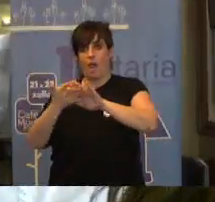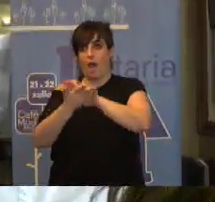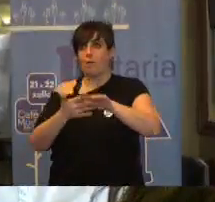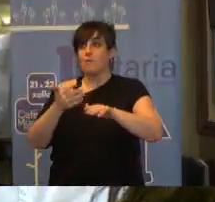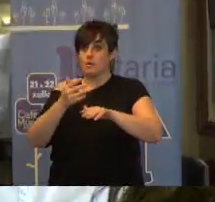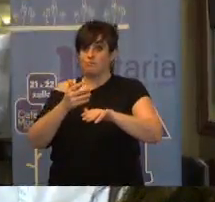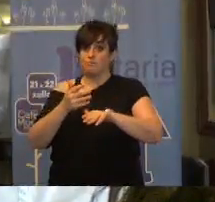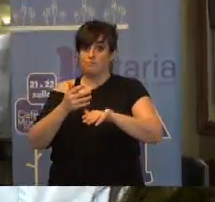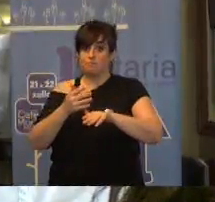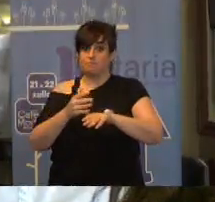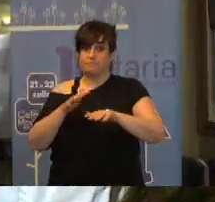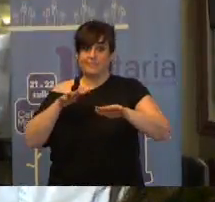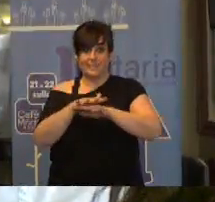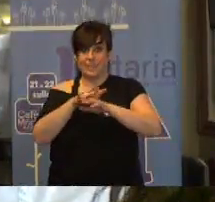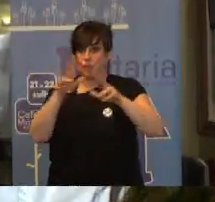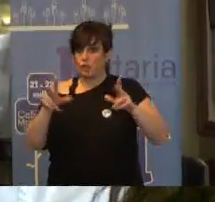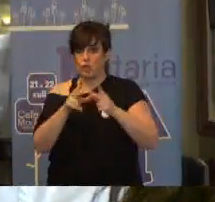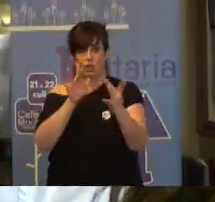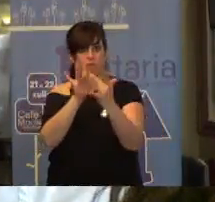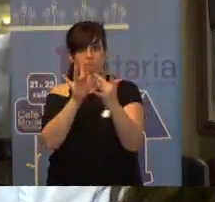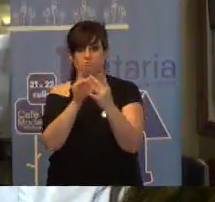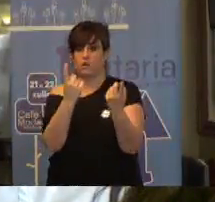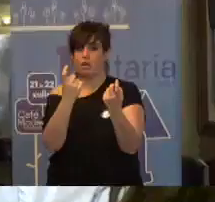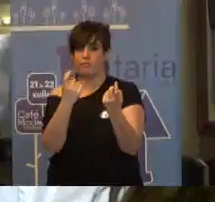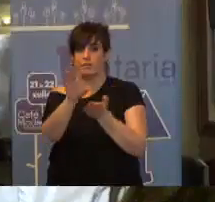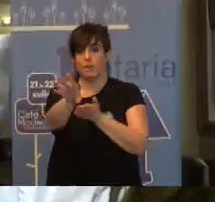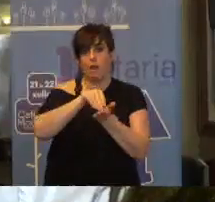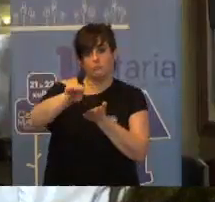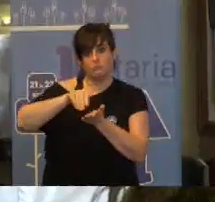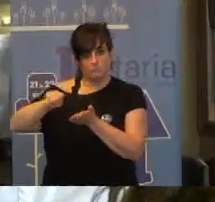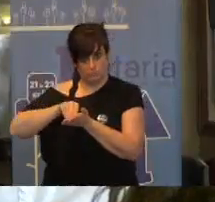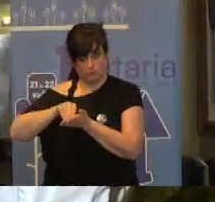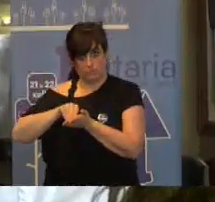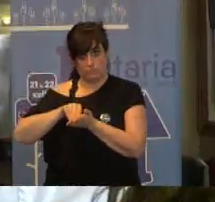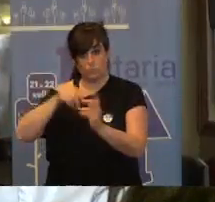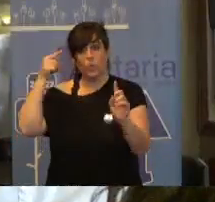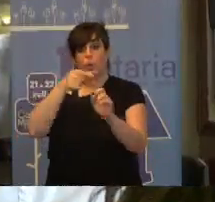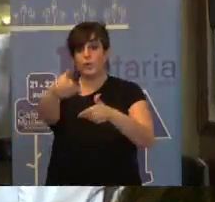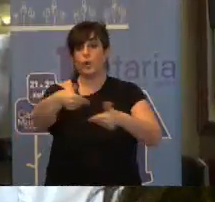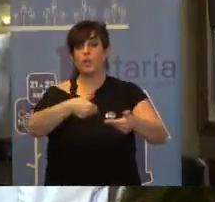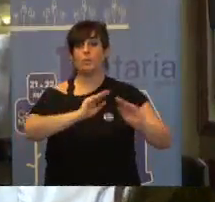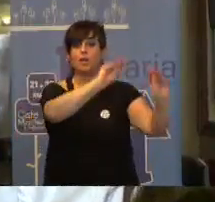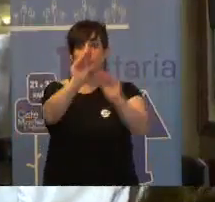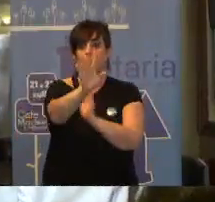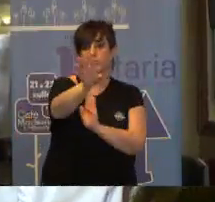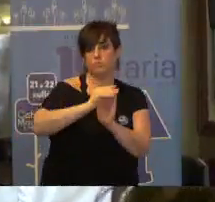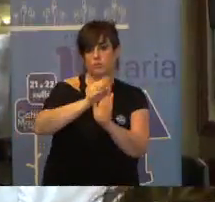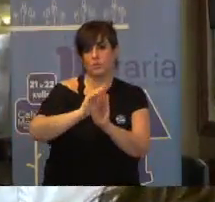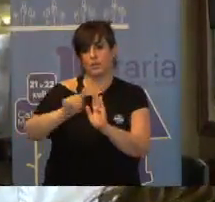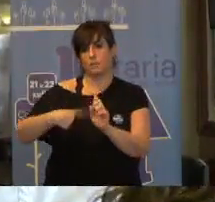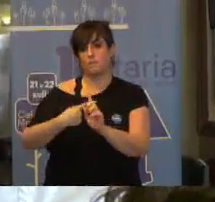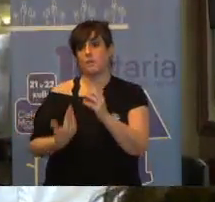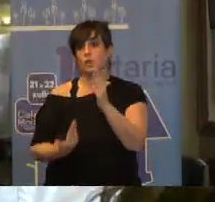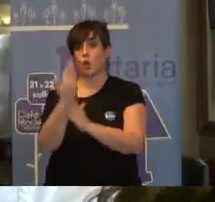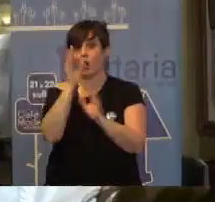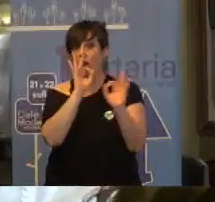co tecido social para recoller esas demandas e facer unhas xornadas que no caso